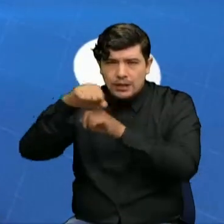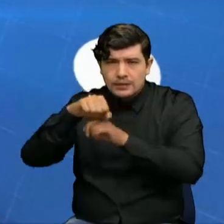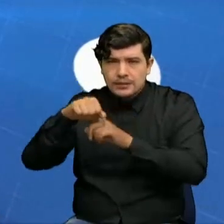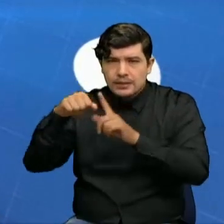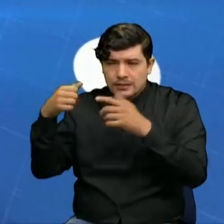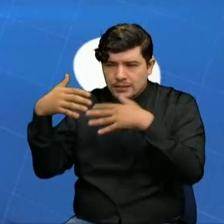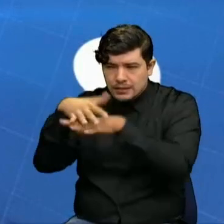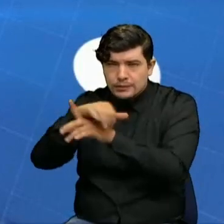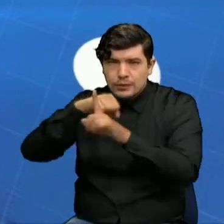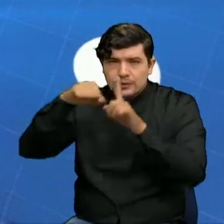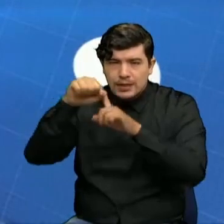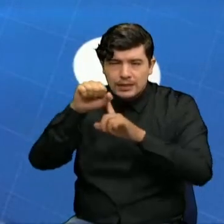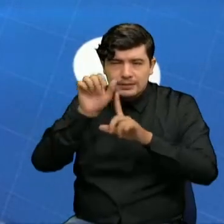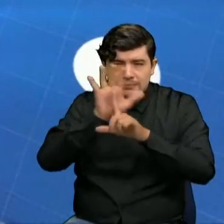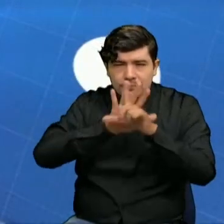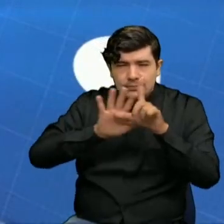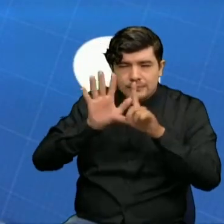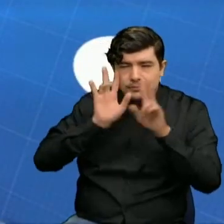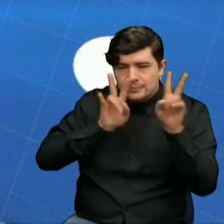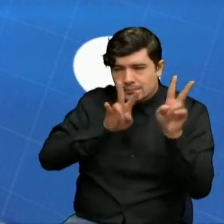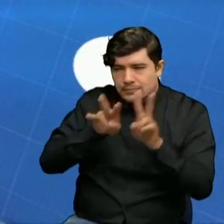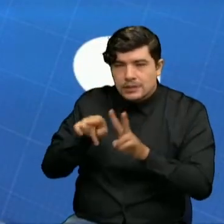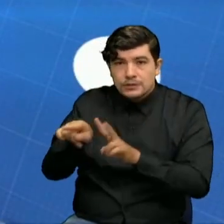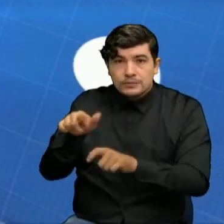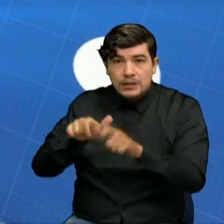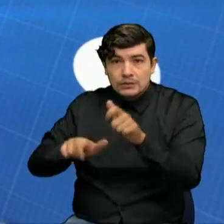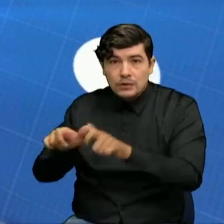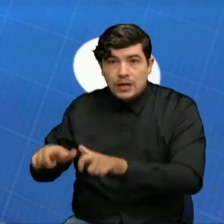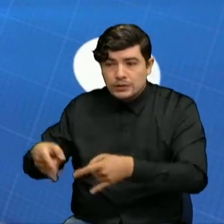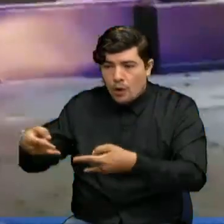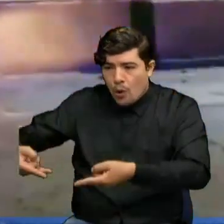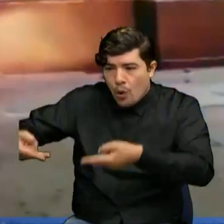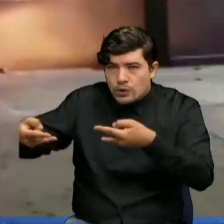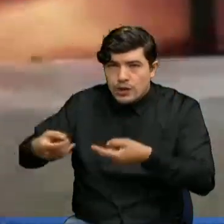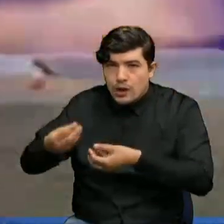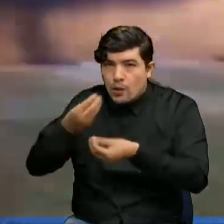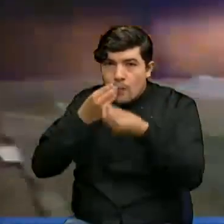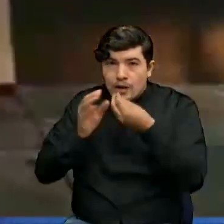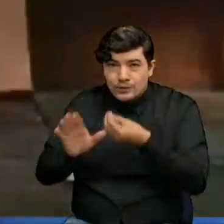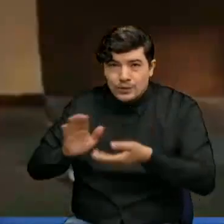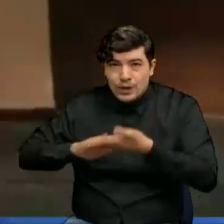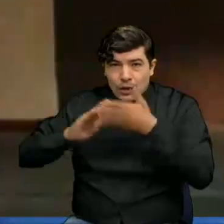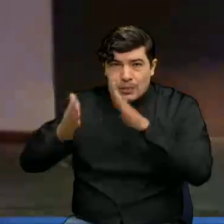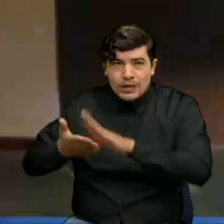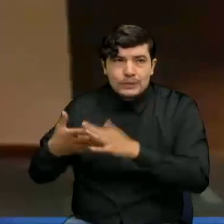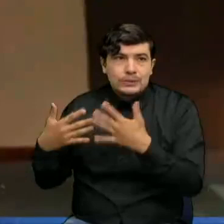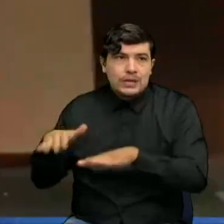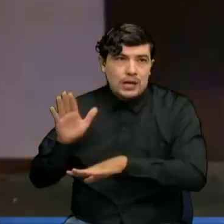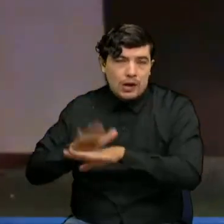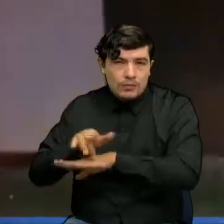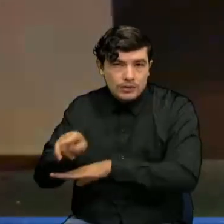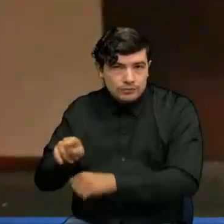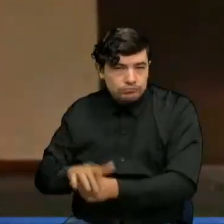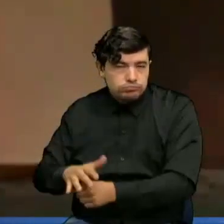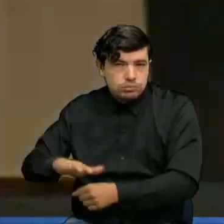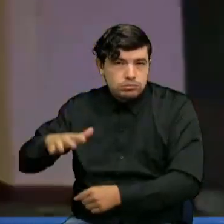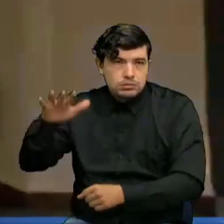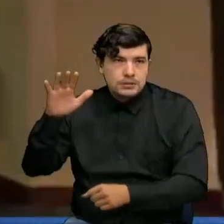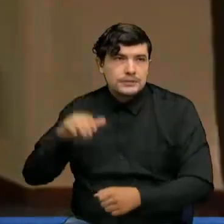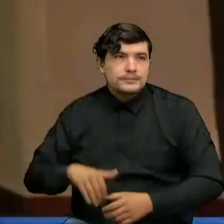el desarrollo de una olla comunitaria de los manifestantes, lo que al parecer habría ocasionado el nuevo